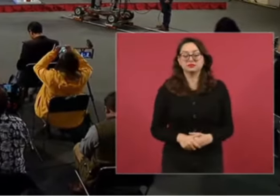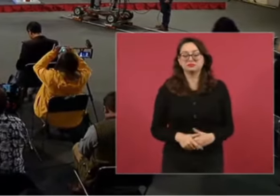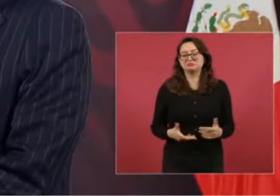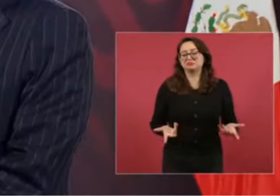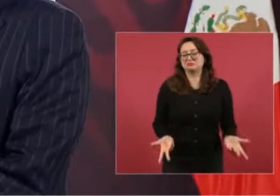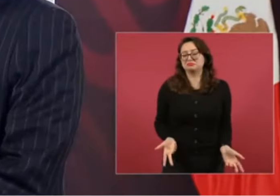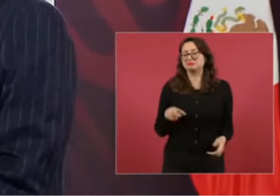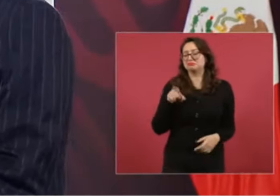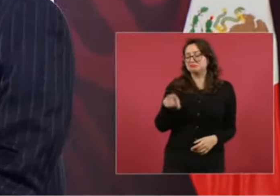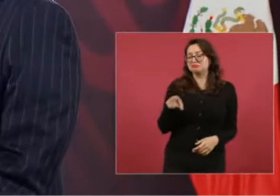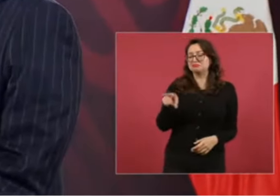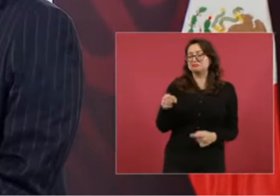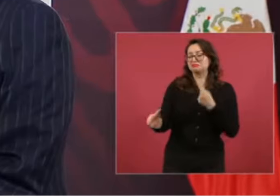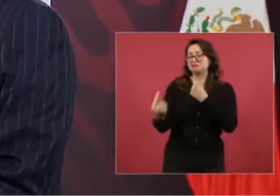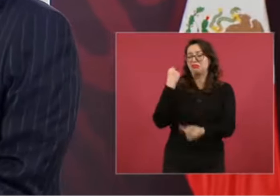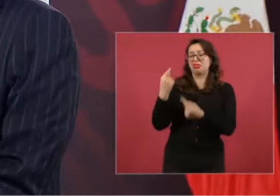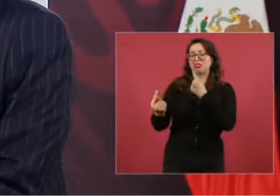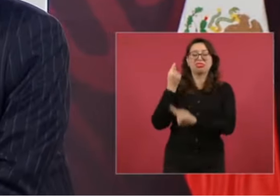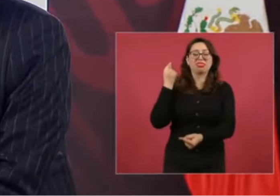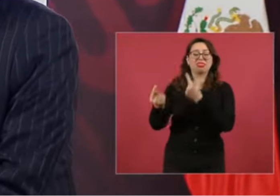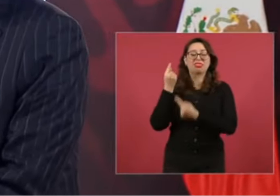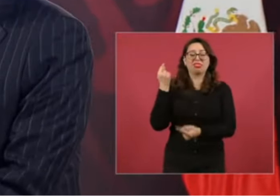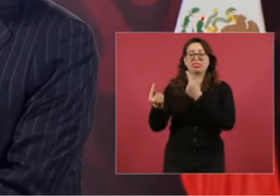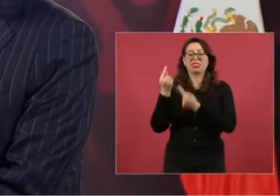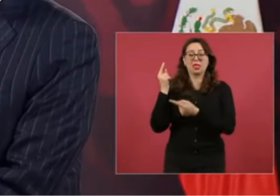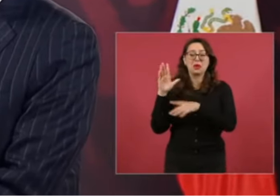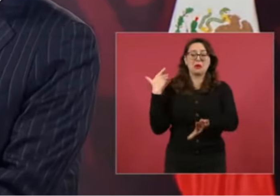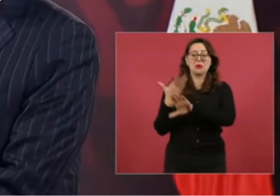hijos. Estoy absolutamente seguro